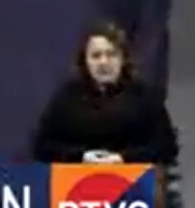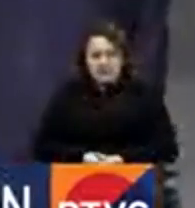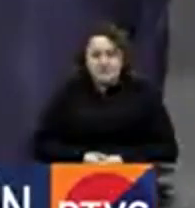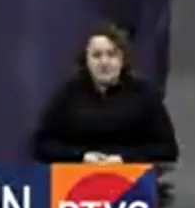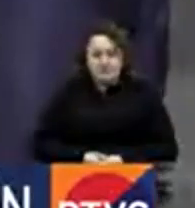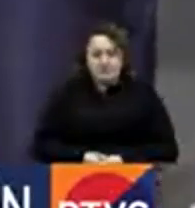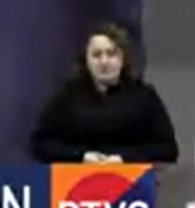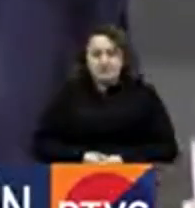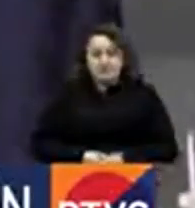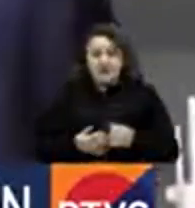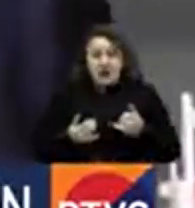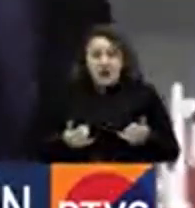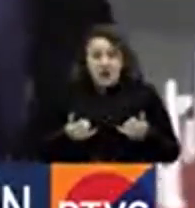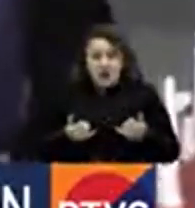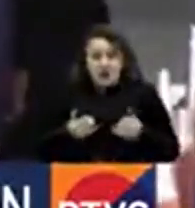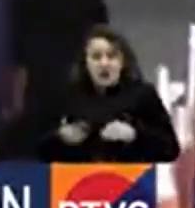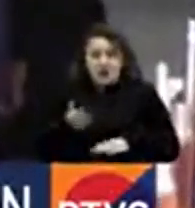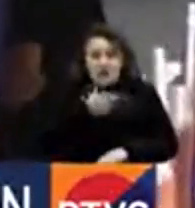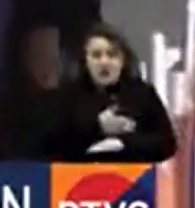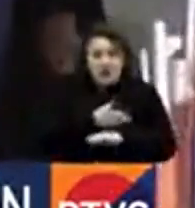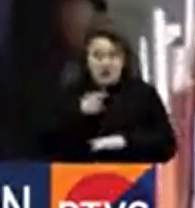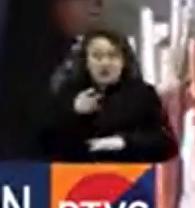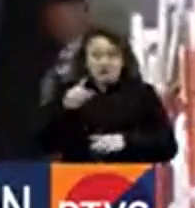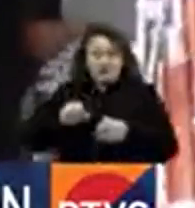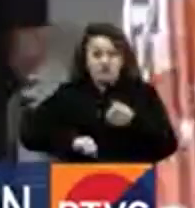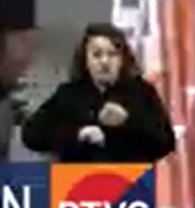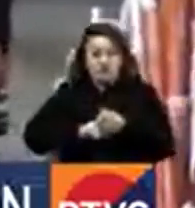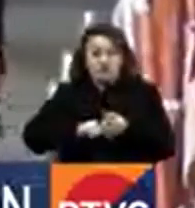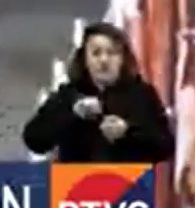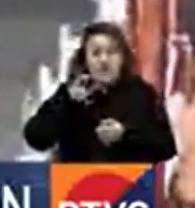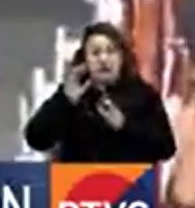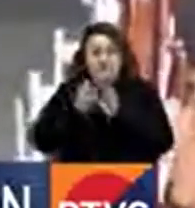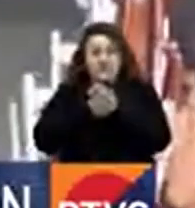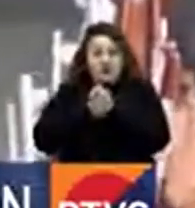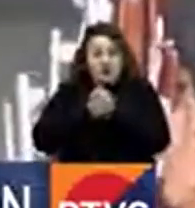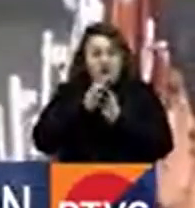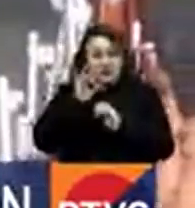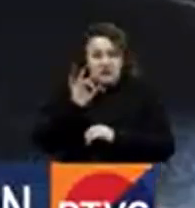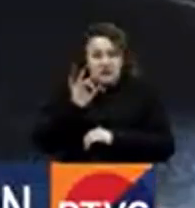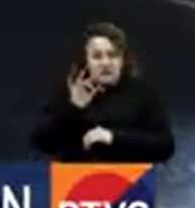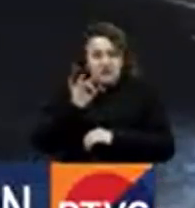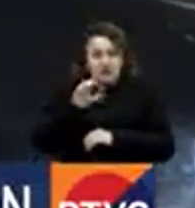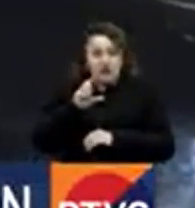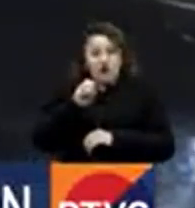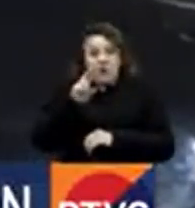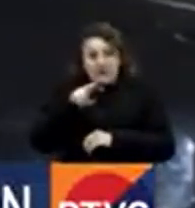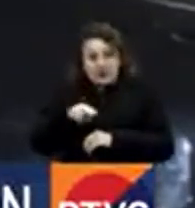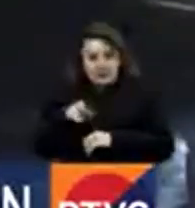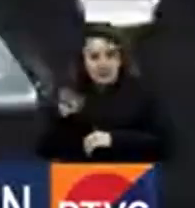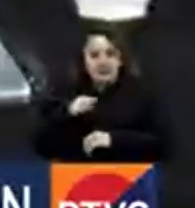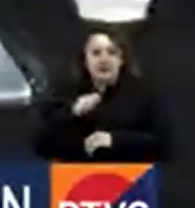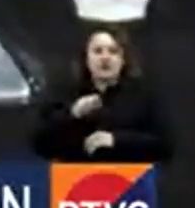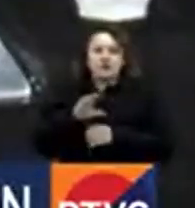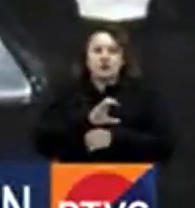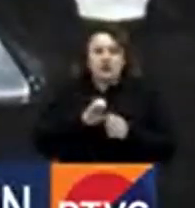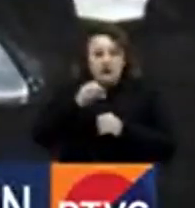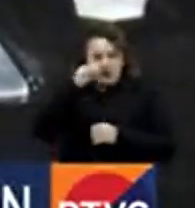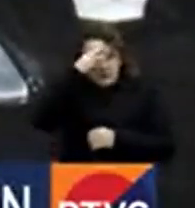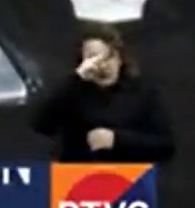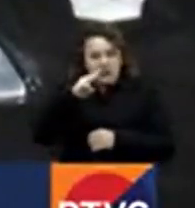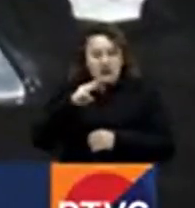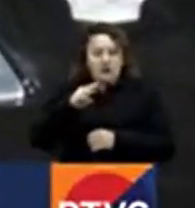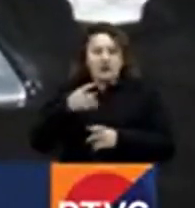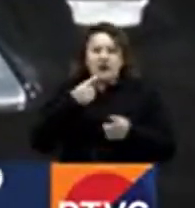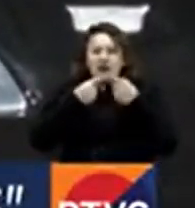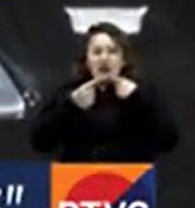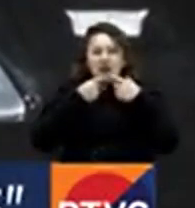Es el momentum preliminar a la reunión de los tres amigos. López Obrador y Ciudad de México, anfitriones serán del